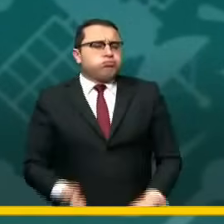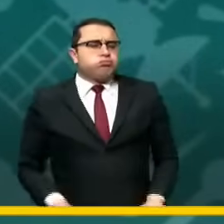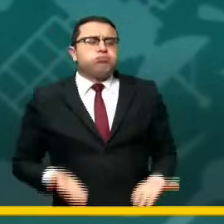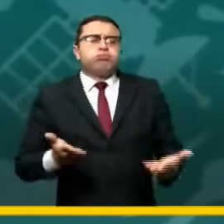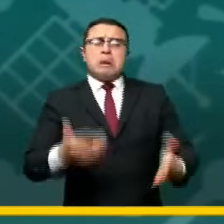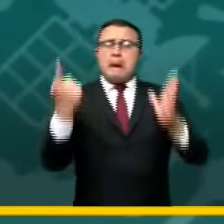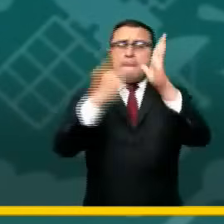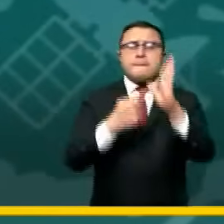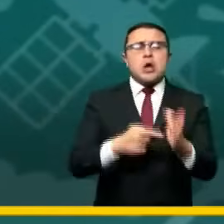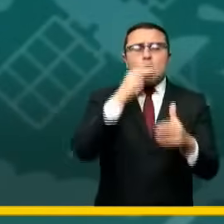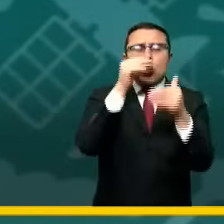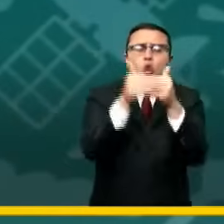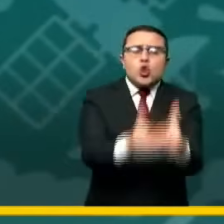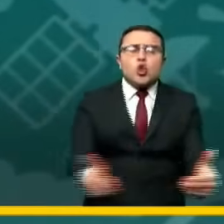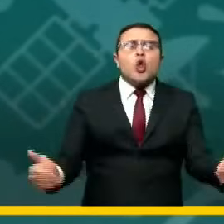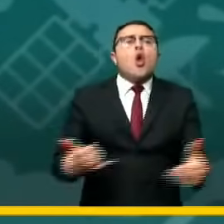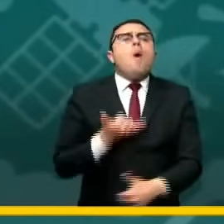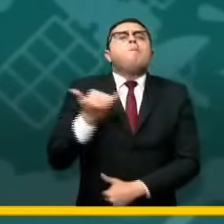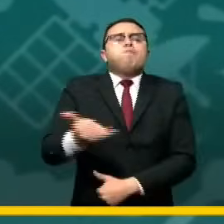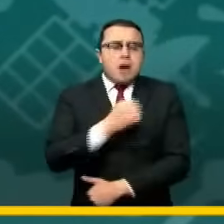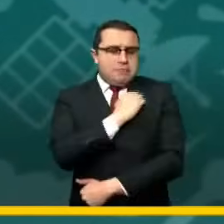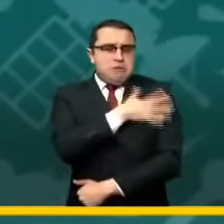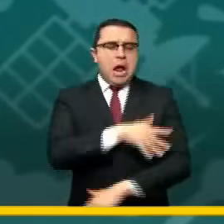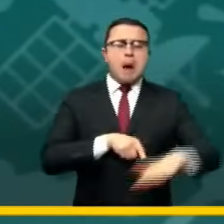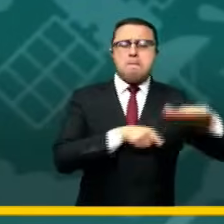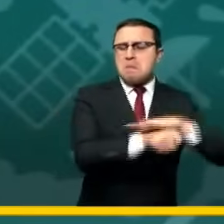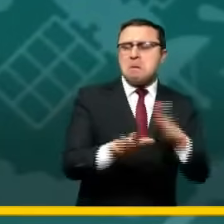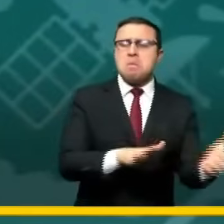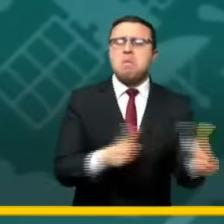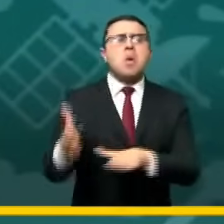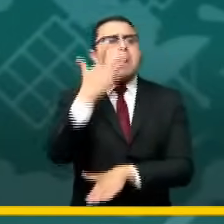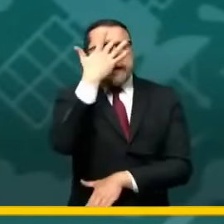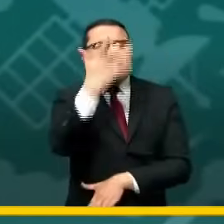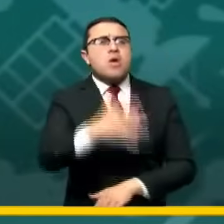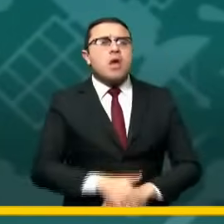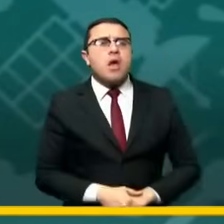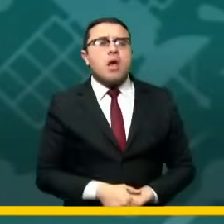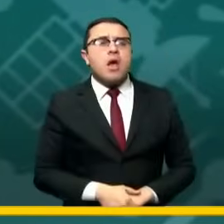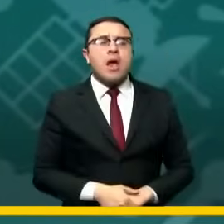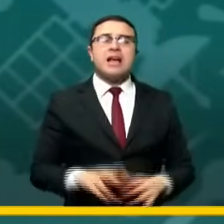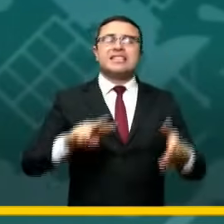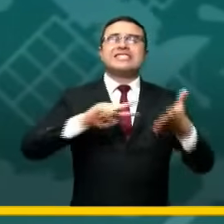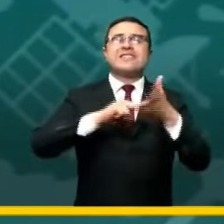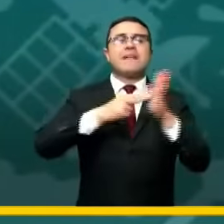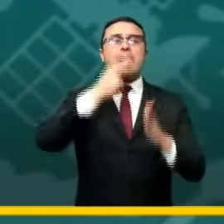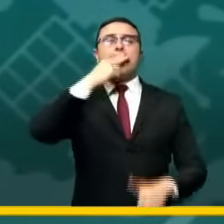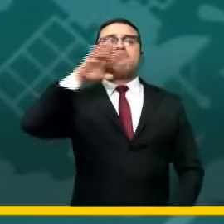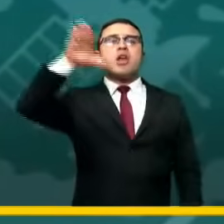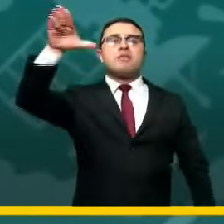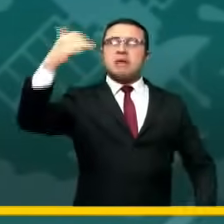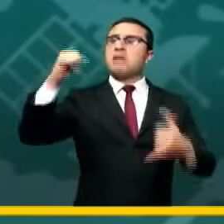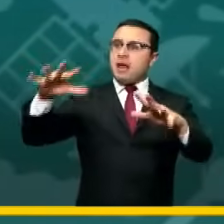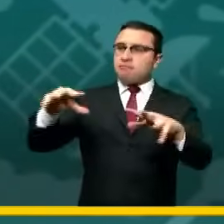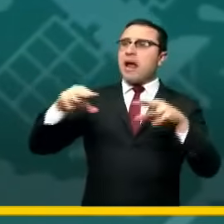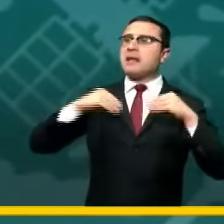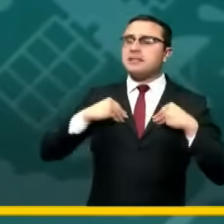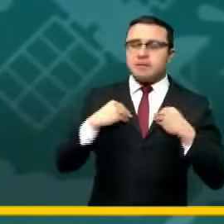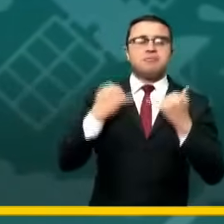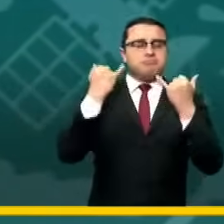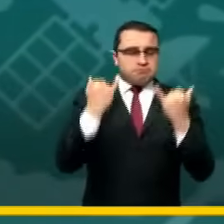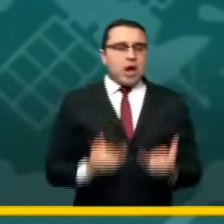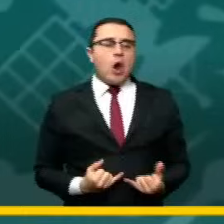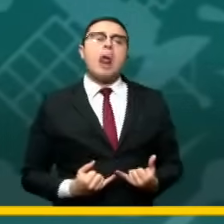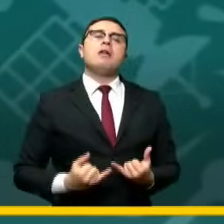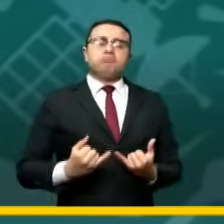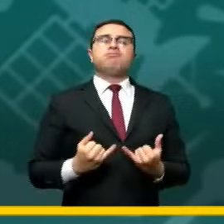de miles de niños en Gaza? Porque Hitler ya entró a sus hogares y se alistan para defender